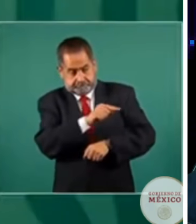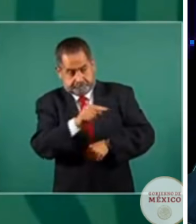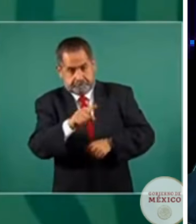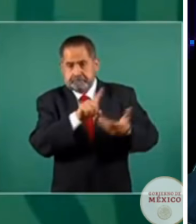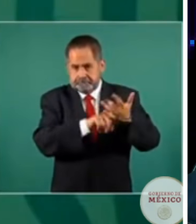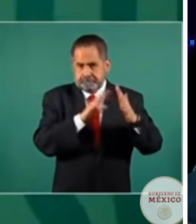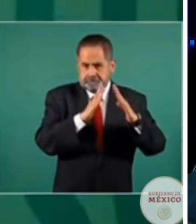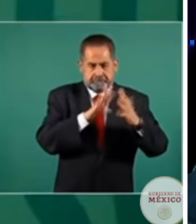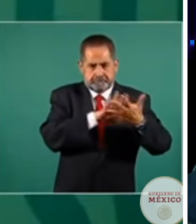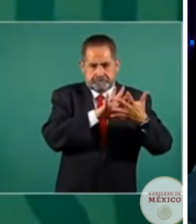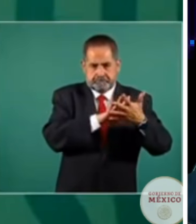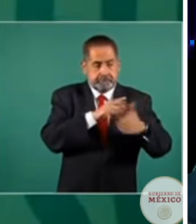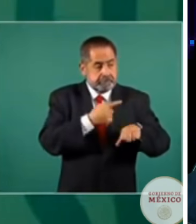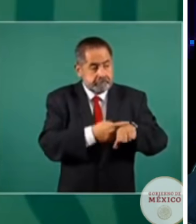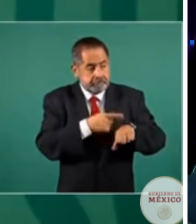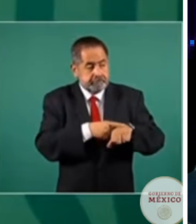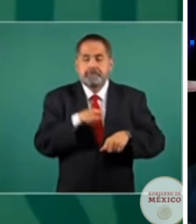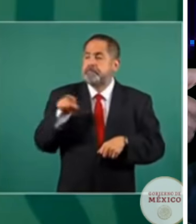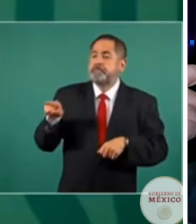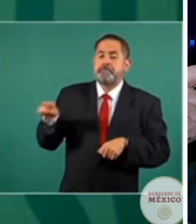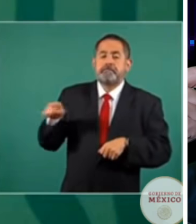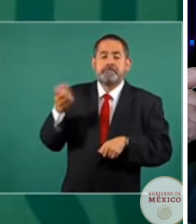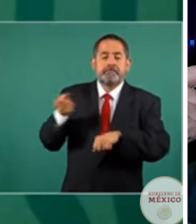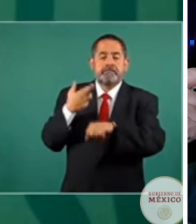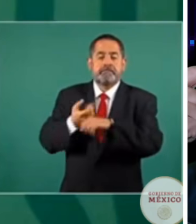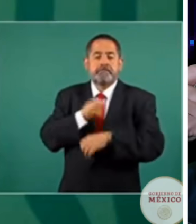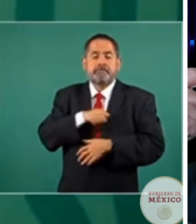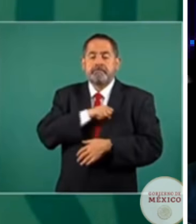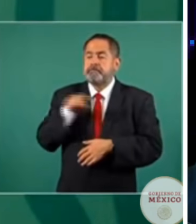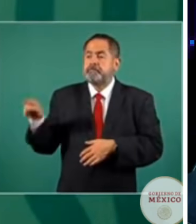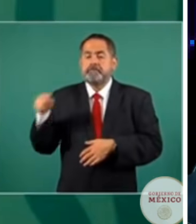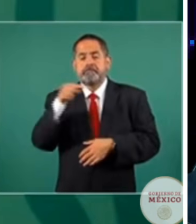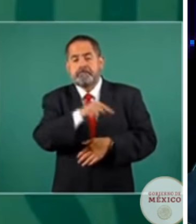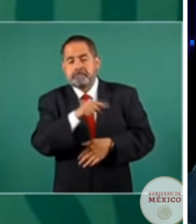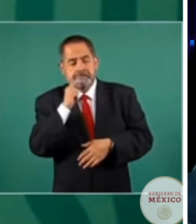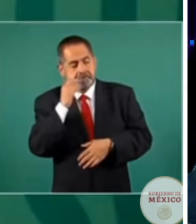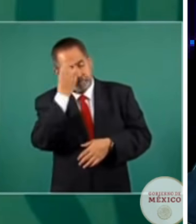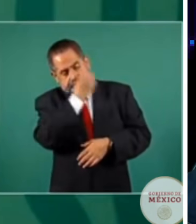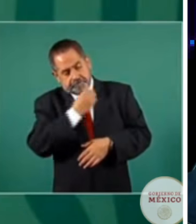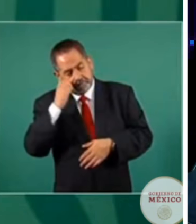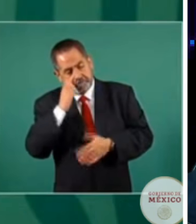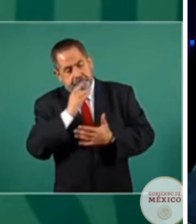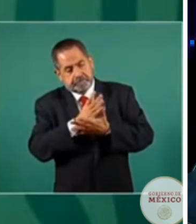se le va a pedir a la Secretaría de Salud que haga los diagnósticos